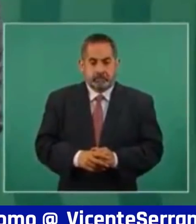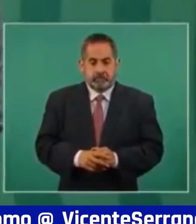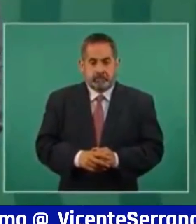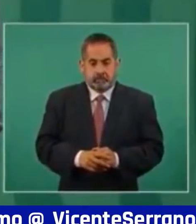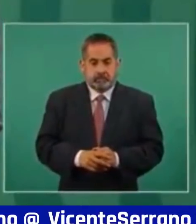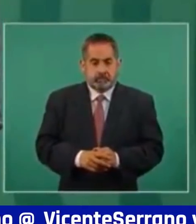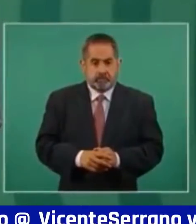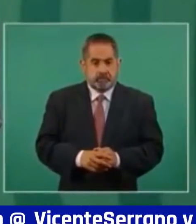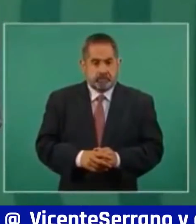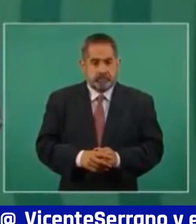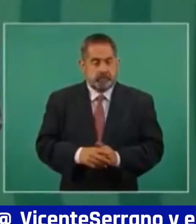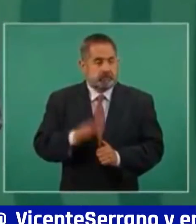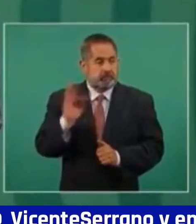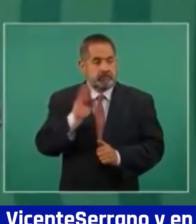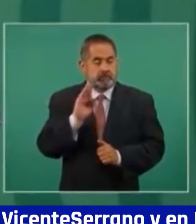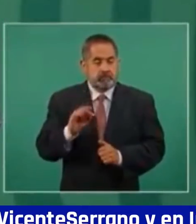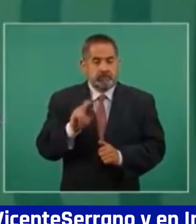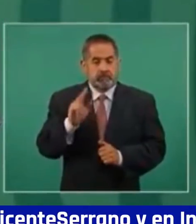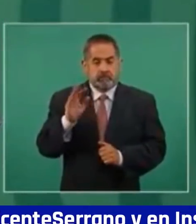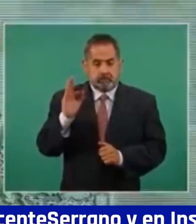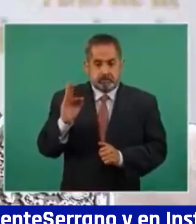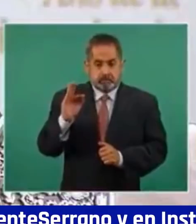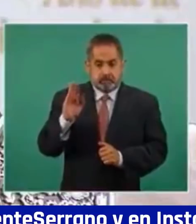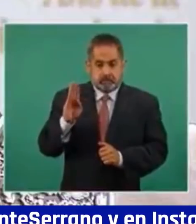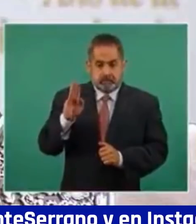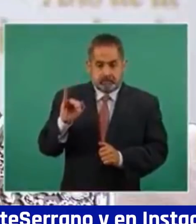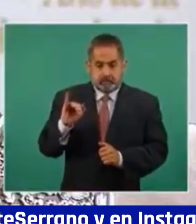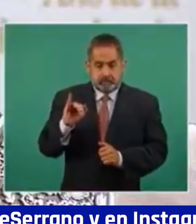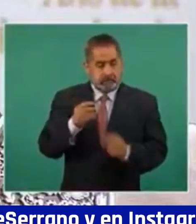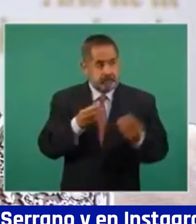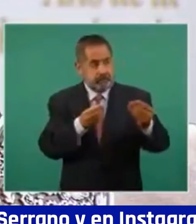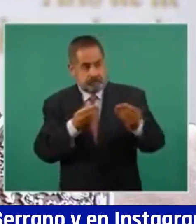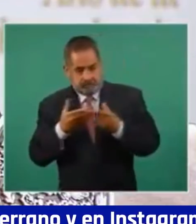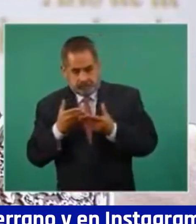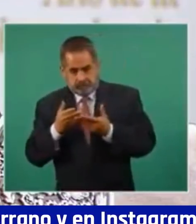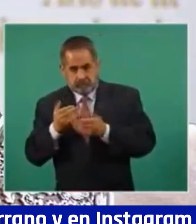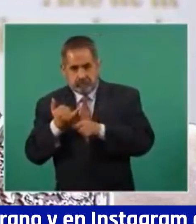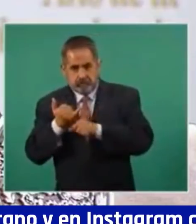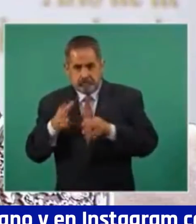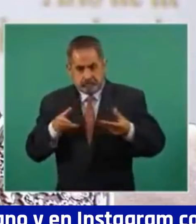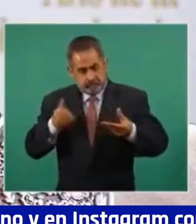si el FBI envía información